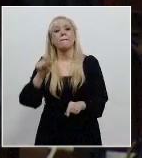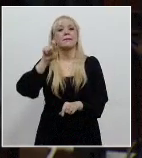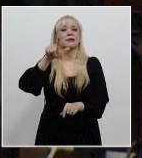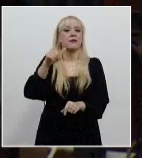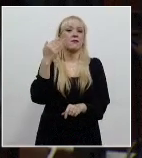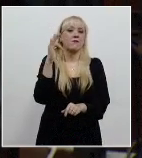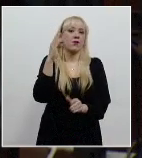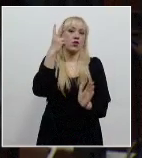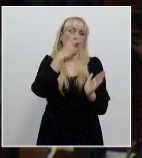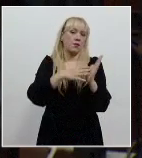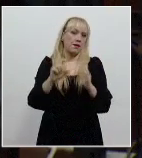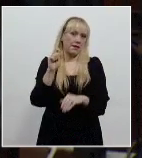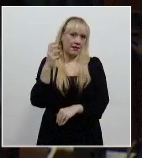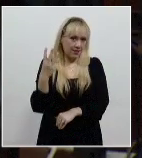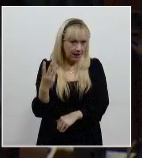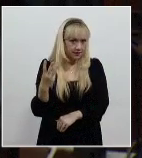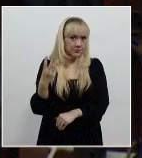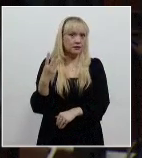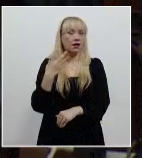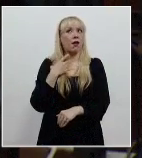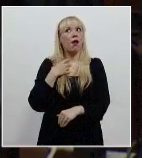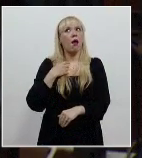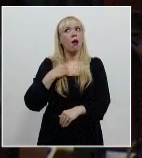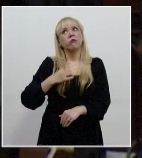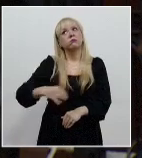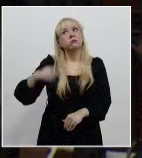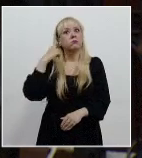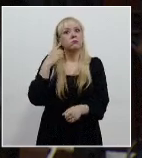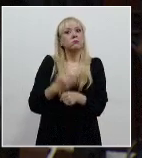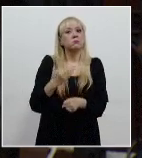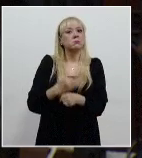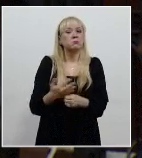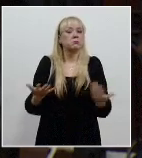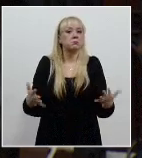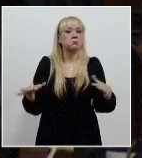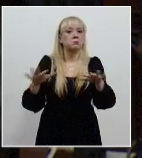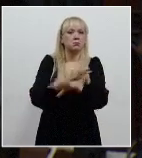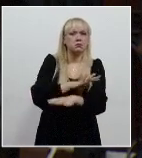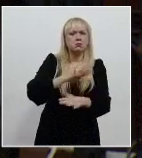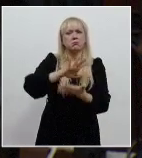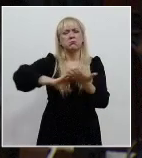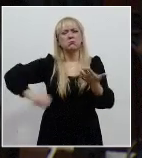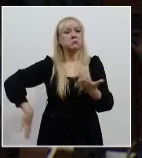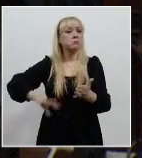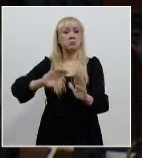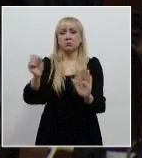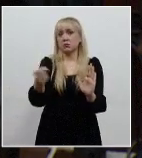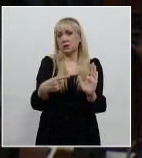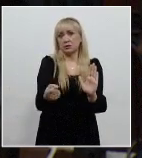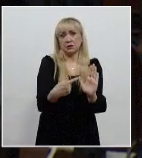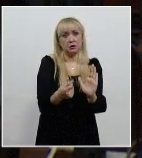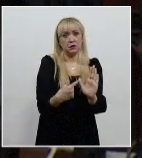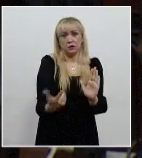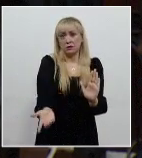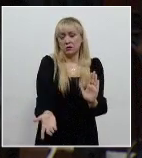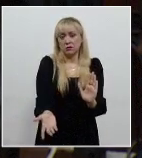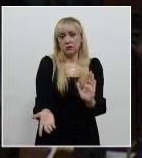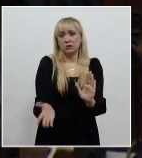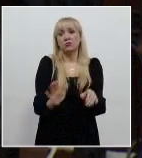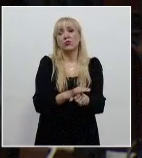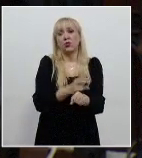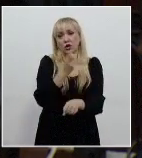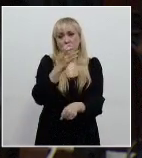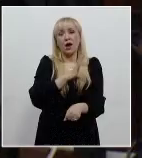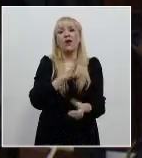febrero de 2023, sin que a la fecha se haya reformado o derogado dicho precepto, por lo que subsiste